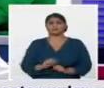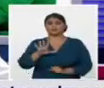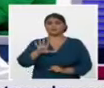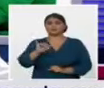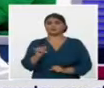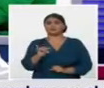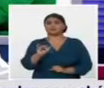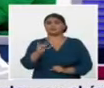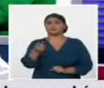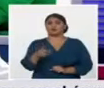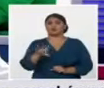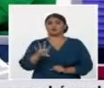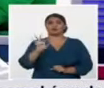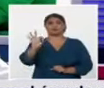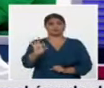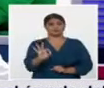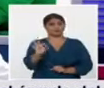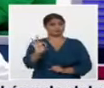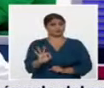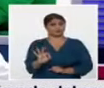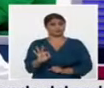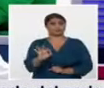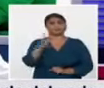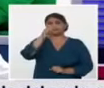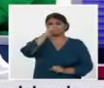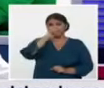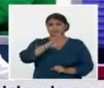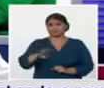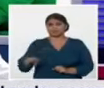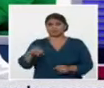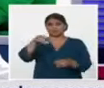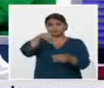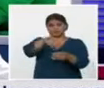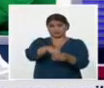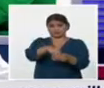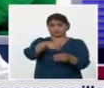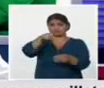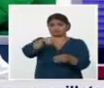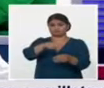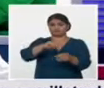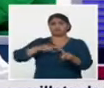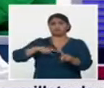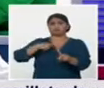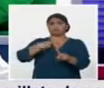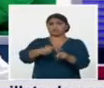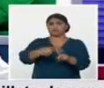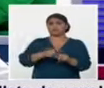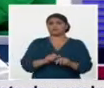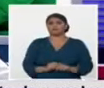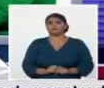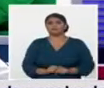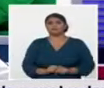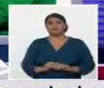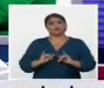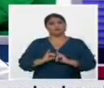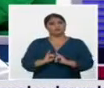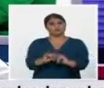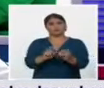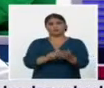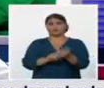56,4% de los casos pediátricos diagnosticados en el día de ayer, pues se corresponden con la provincia de La